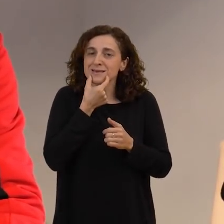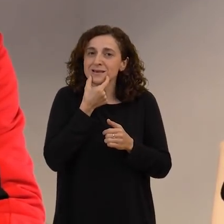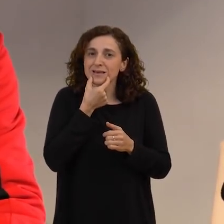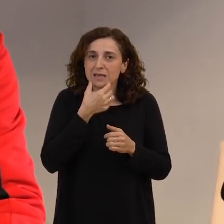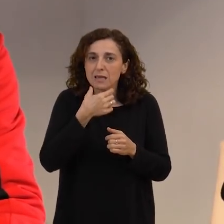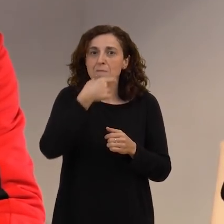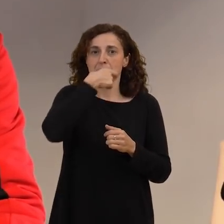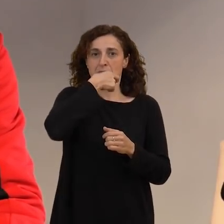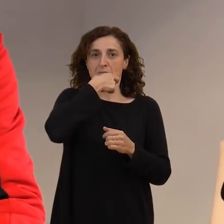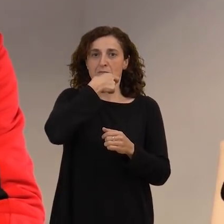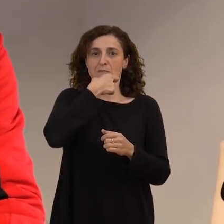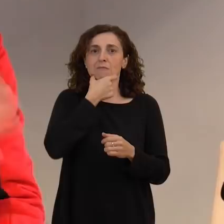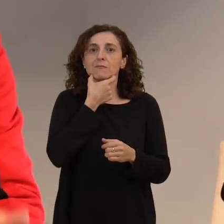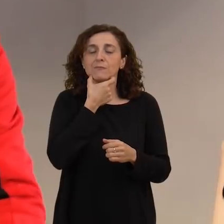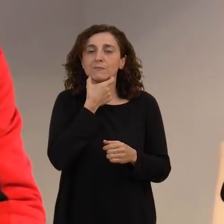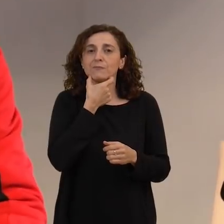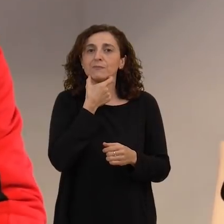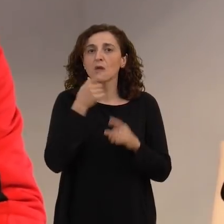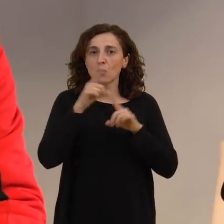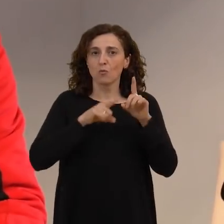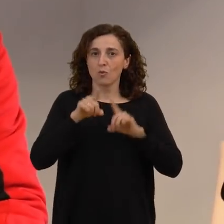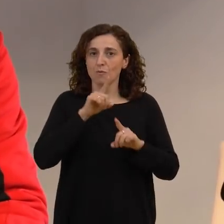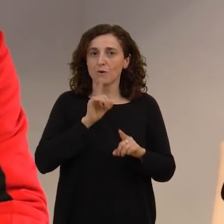pequeña la mandíbula, tiene metido hacia adentro,